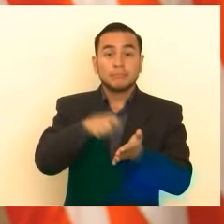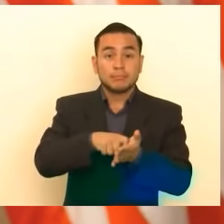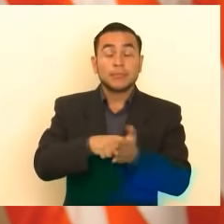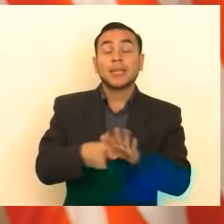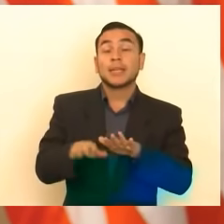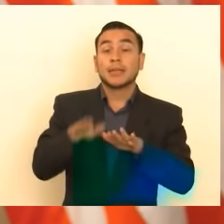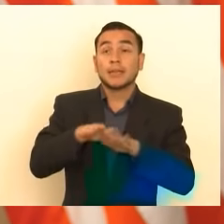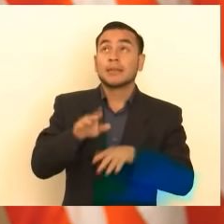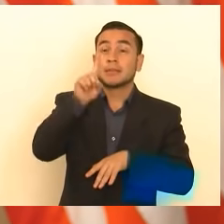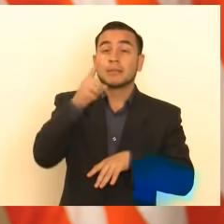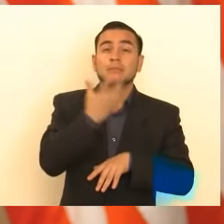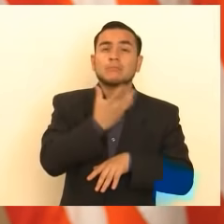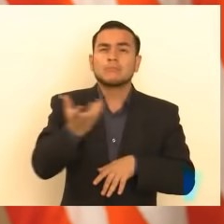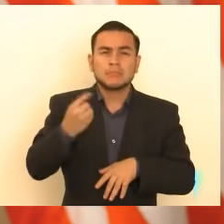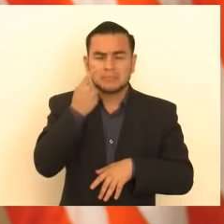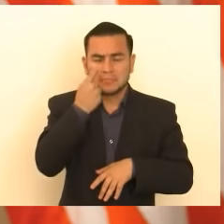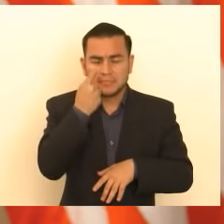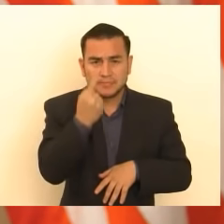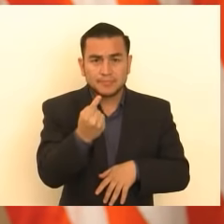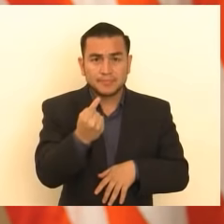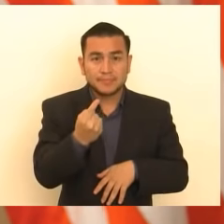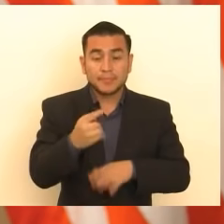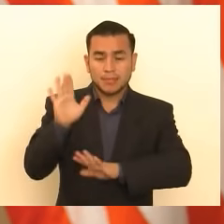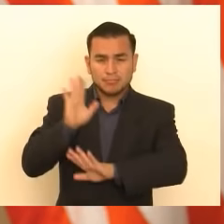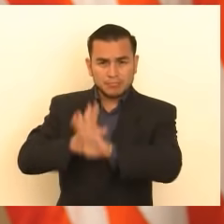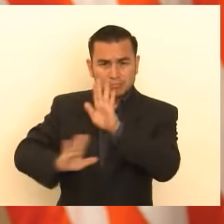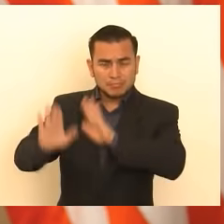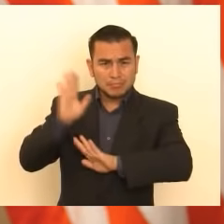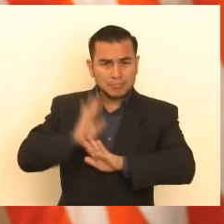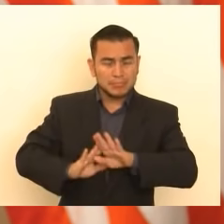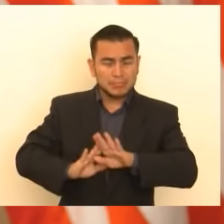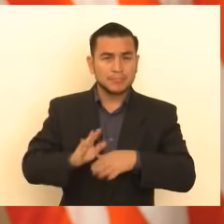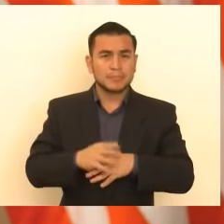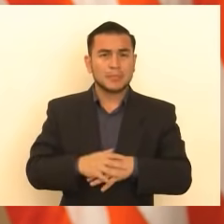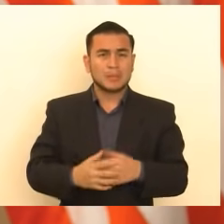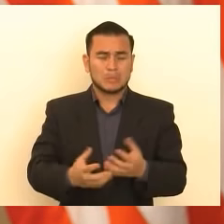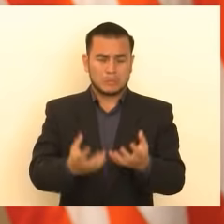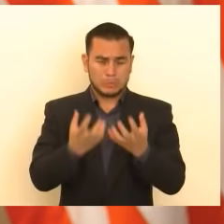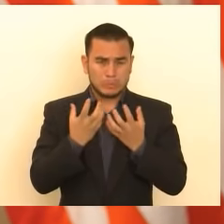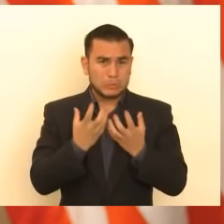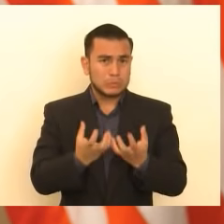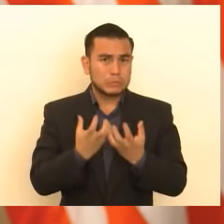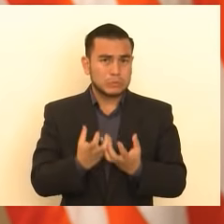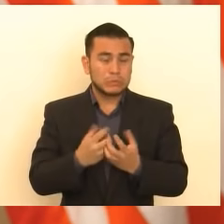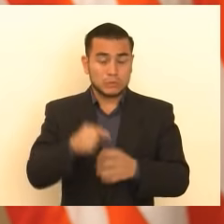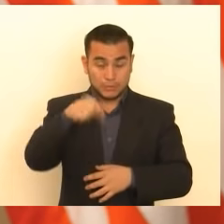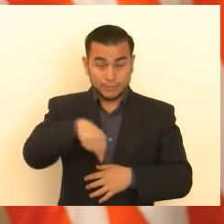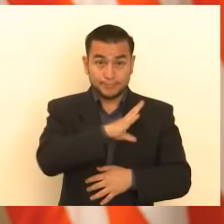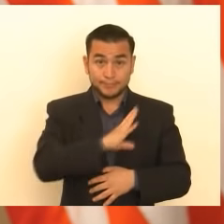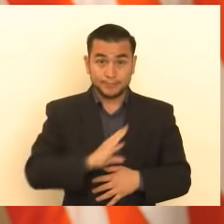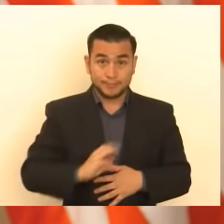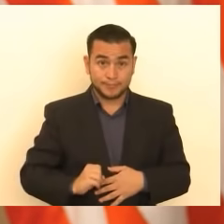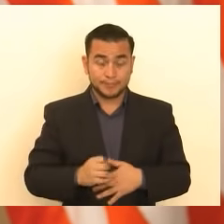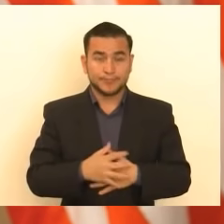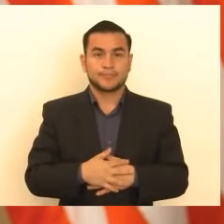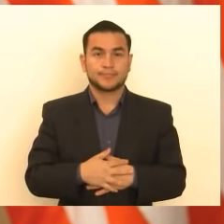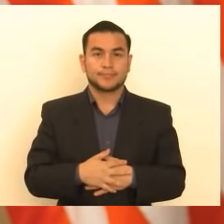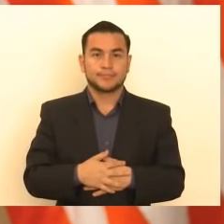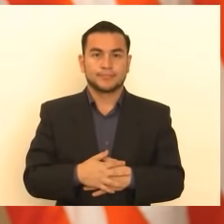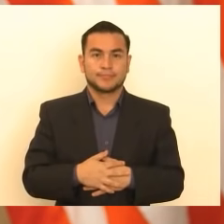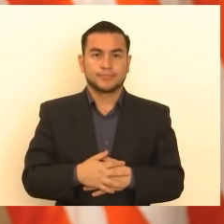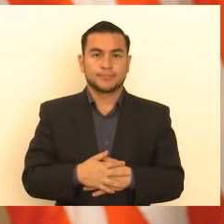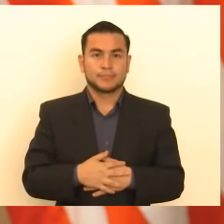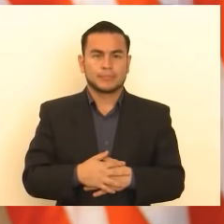gracias a Dios hemos estado viendo cosas históricas pasar bastante seguido en nuestro país.